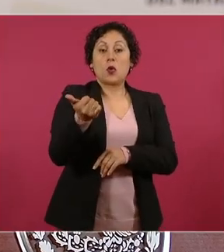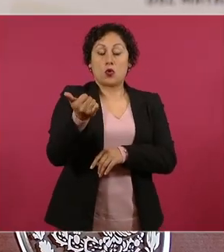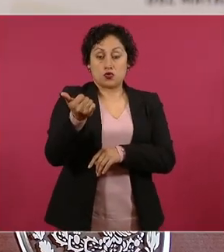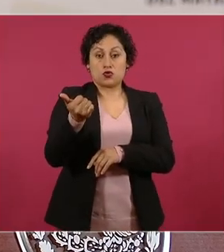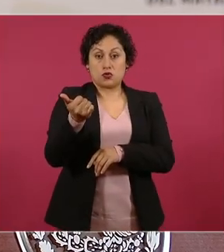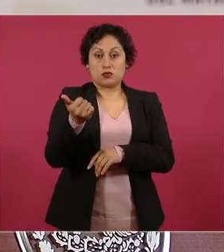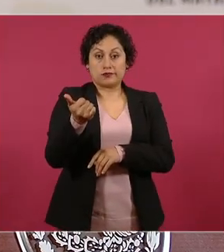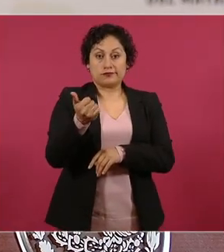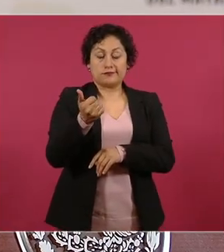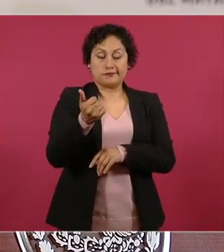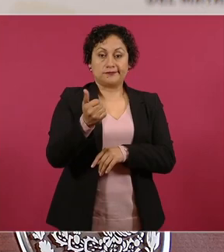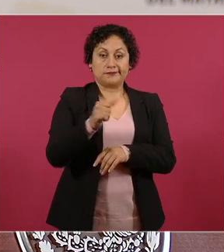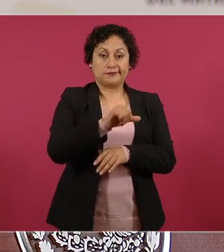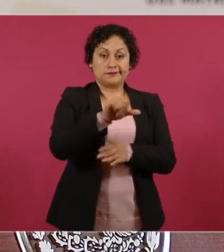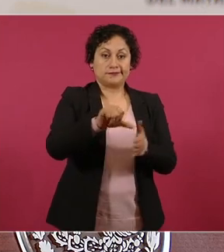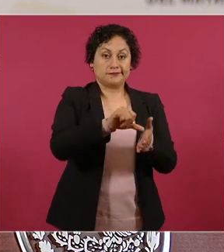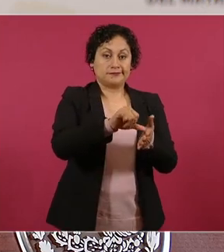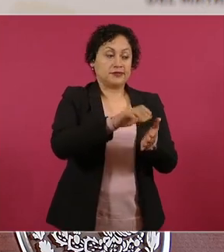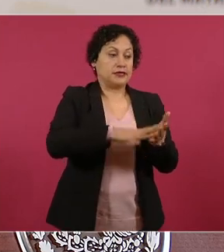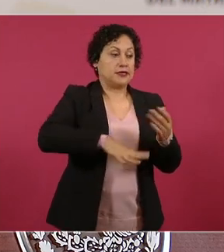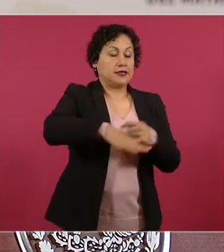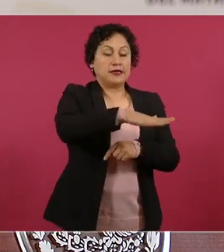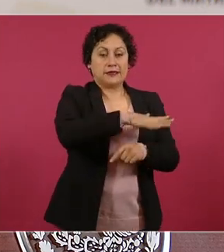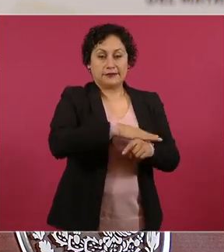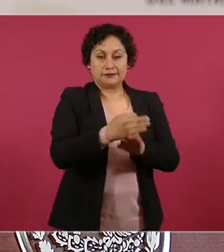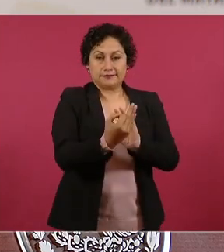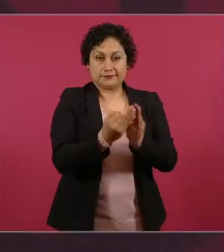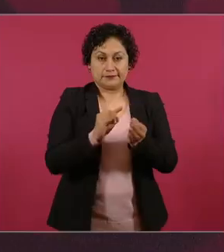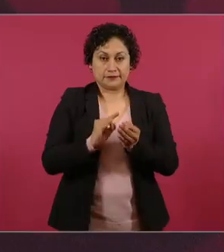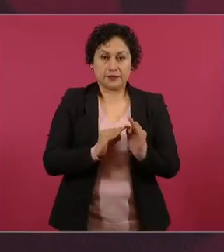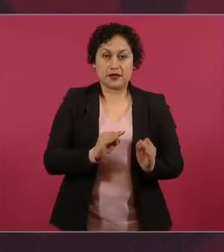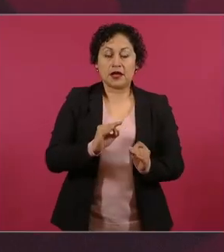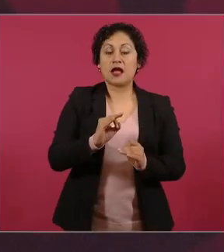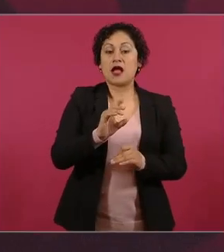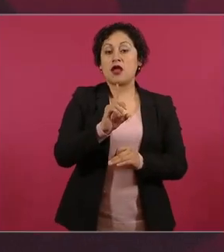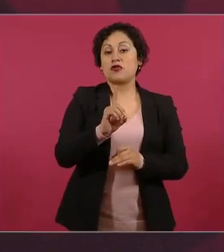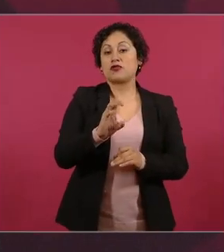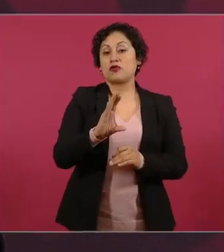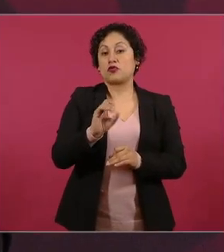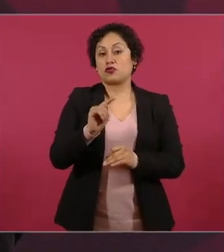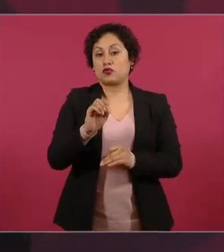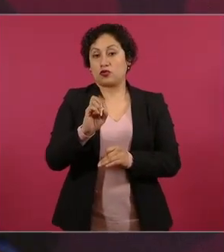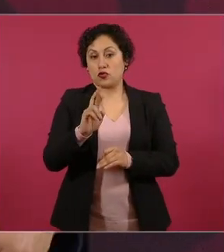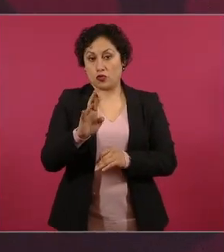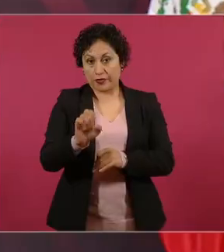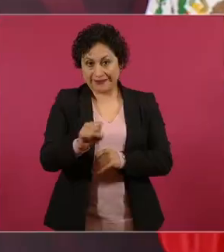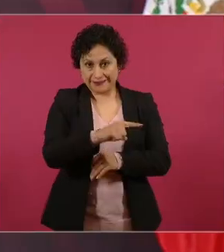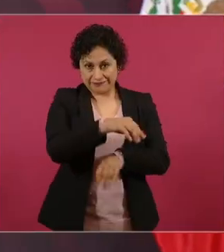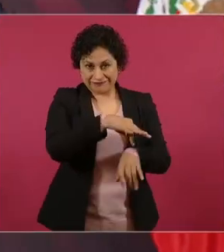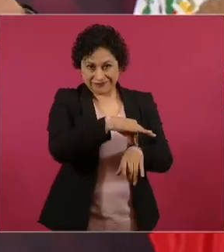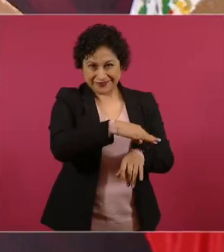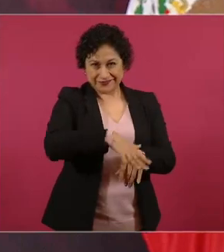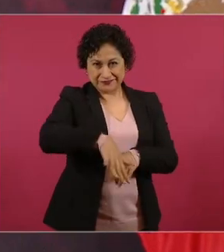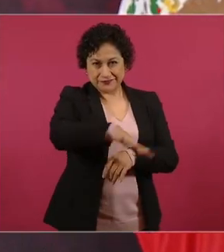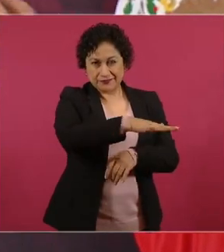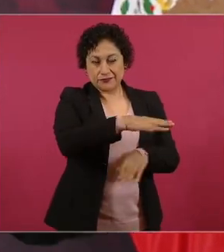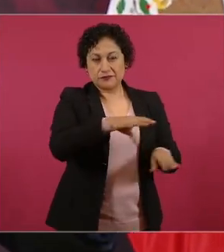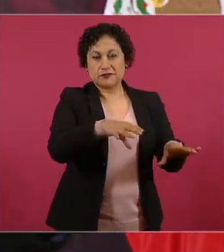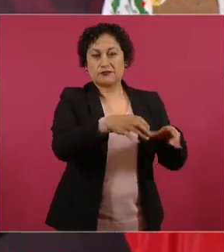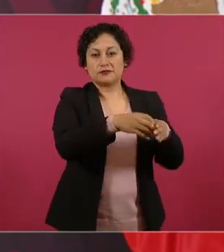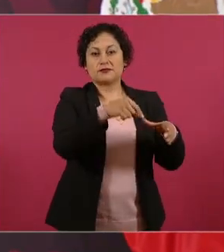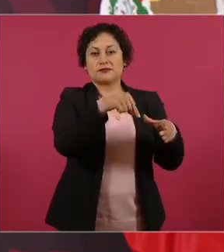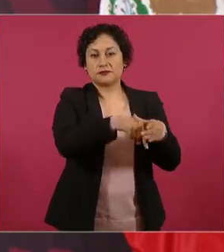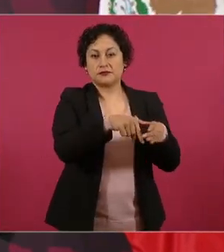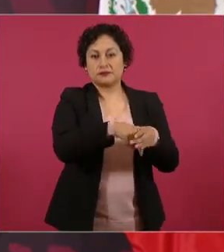aquí cerca, tampoco puedo decir dónde, pero ustedes se imaginarán, donde ya no hay